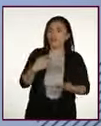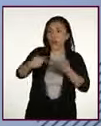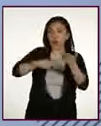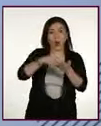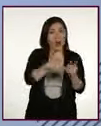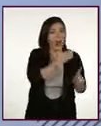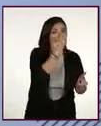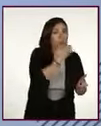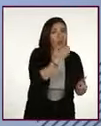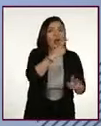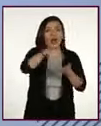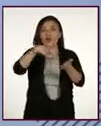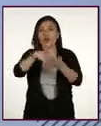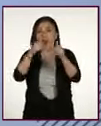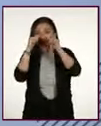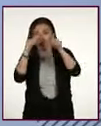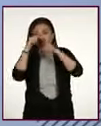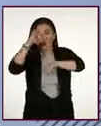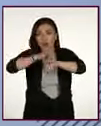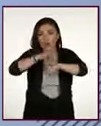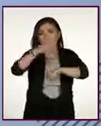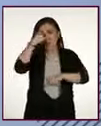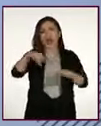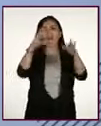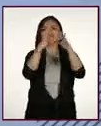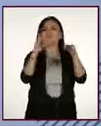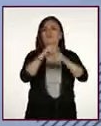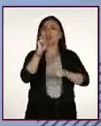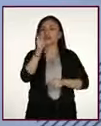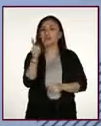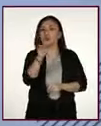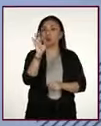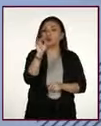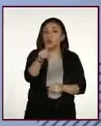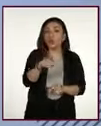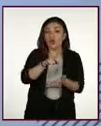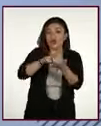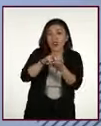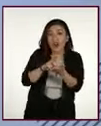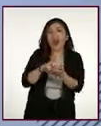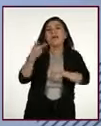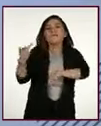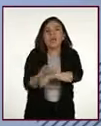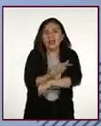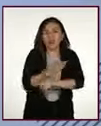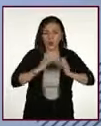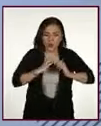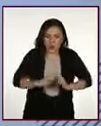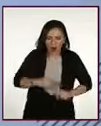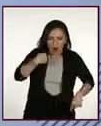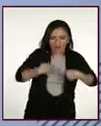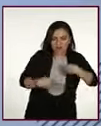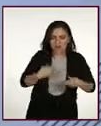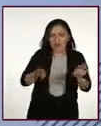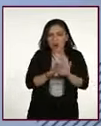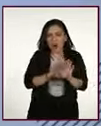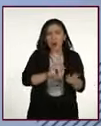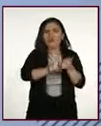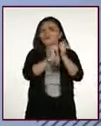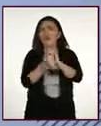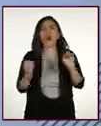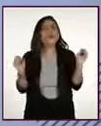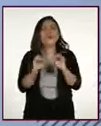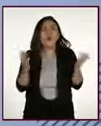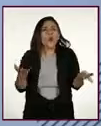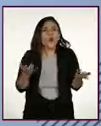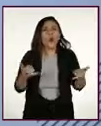ni en los servicios de salud para poder hablar sobre los efectos, las dosis y los efectos secundarios que pueden tener. Sí. ¿Cómo los chicos